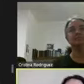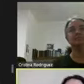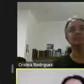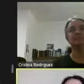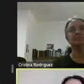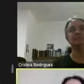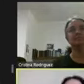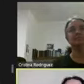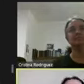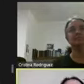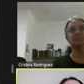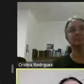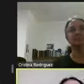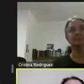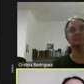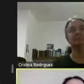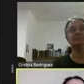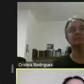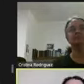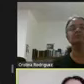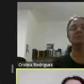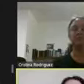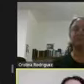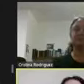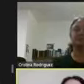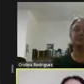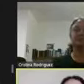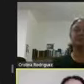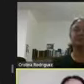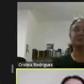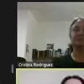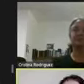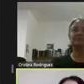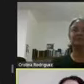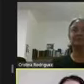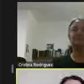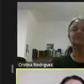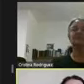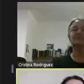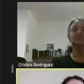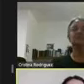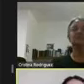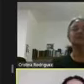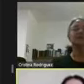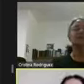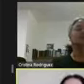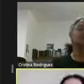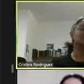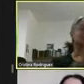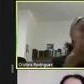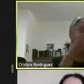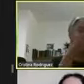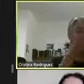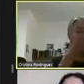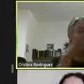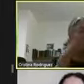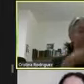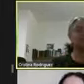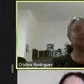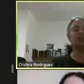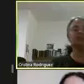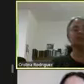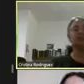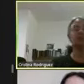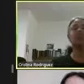se cuida de la manera adecuada, se puede hacer algo crónico ya más complicado. Correcto, y como